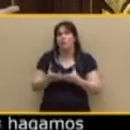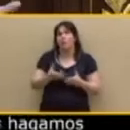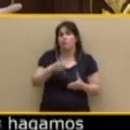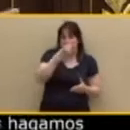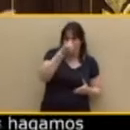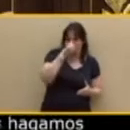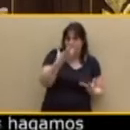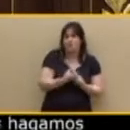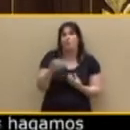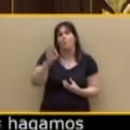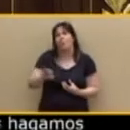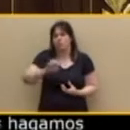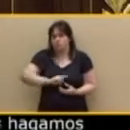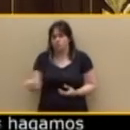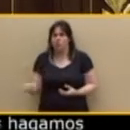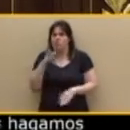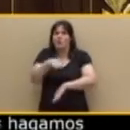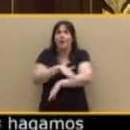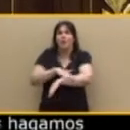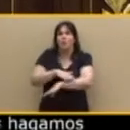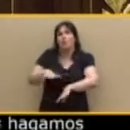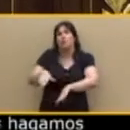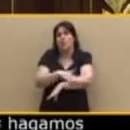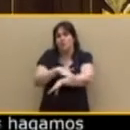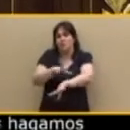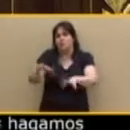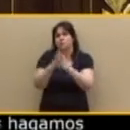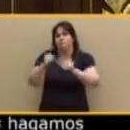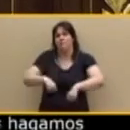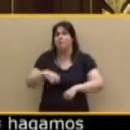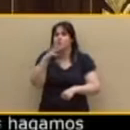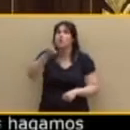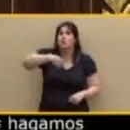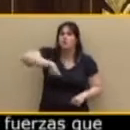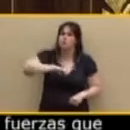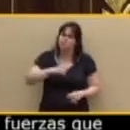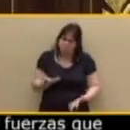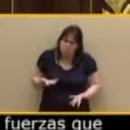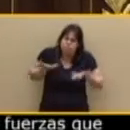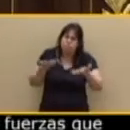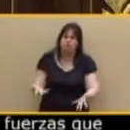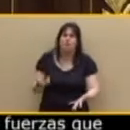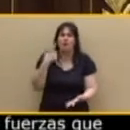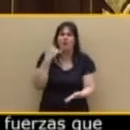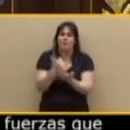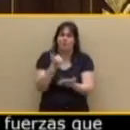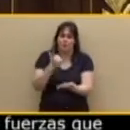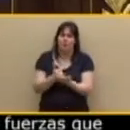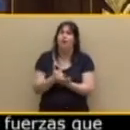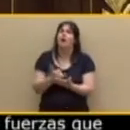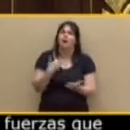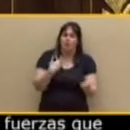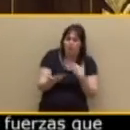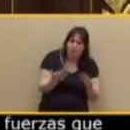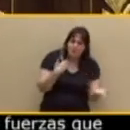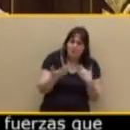más fácil para conformar un gobierno es si ese gobierno depende del partido socialista unidos podemos ser